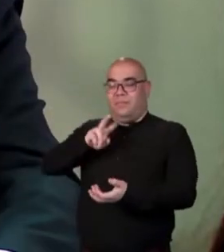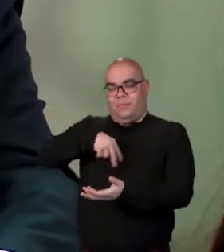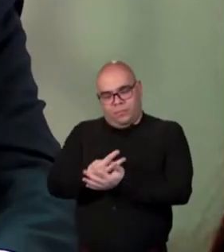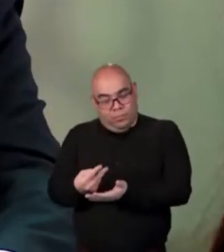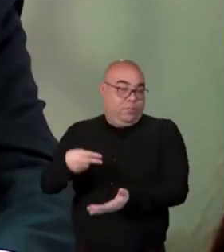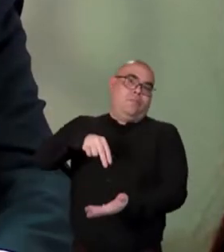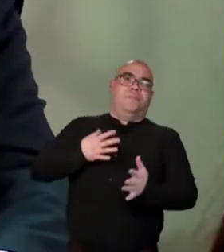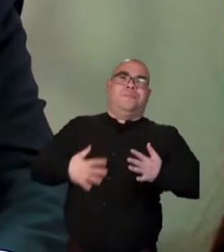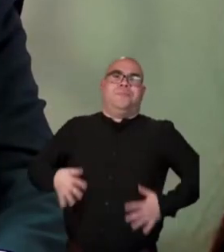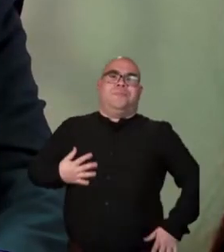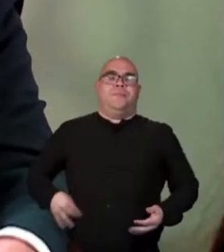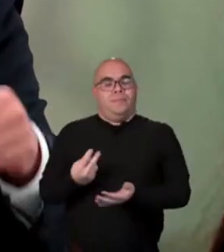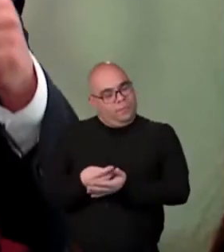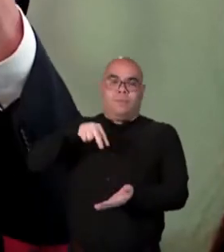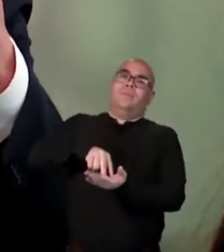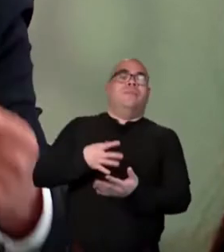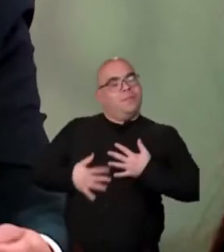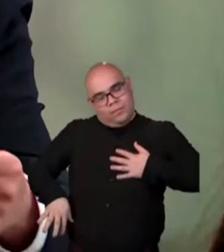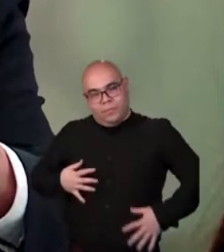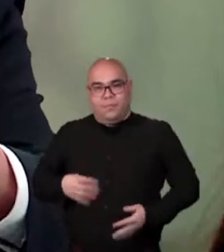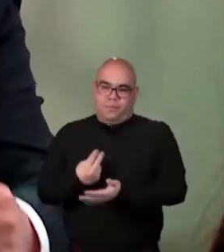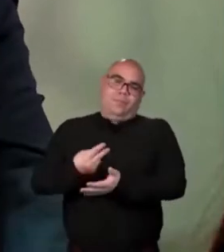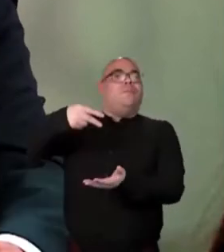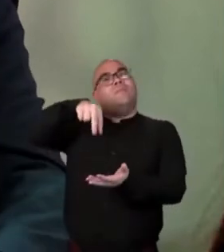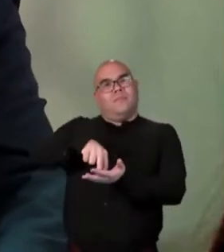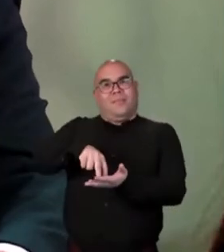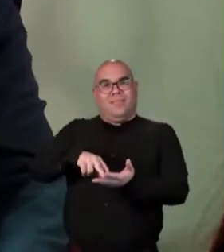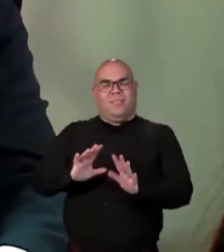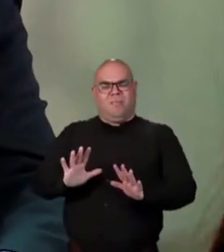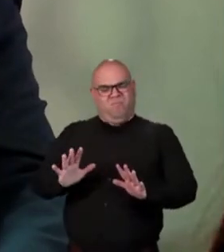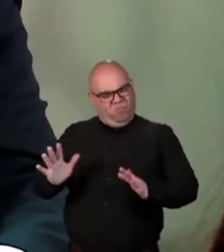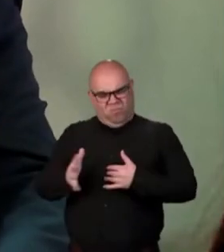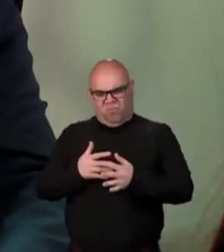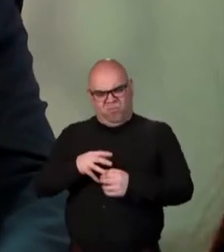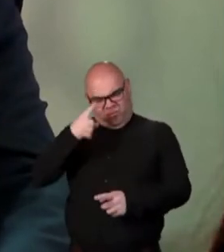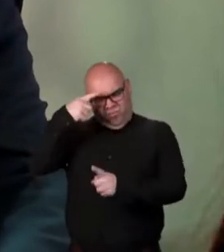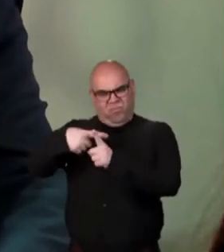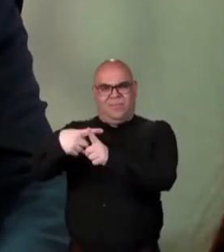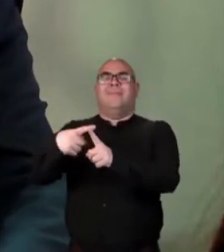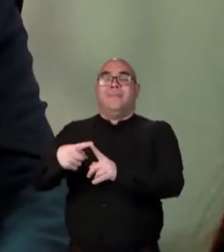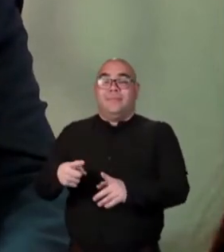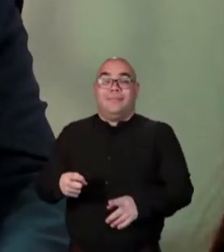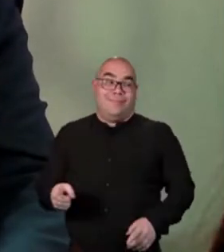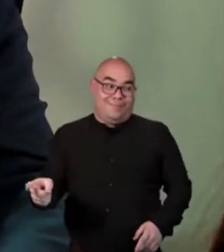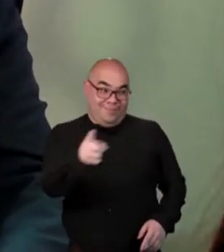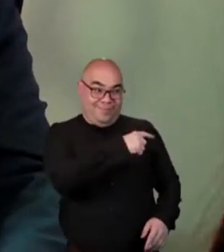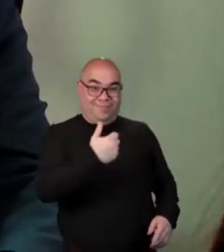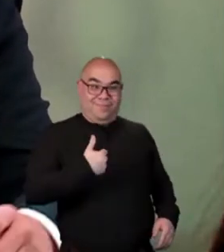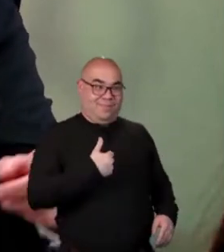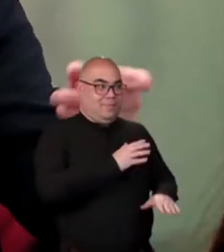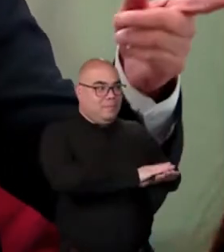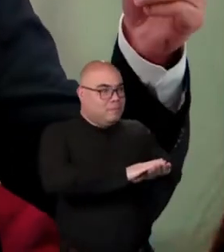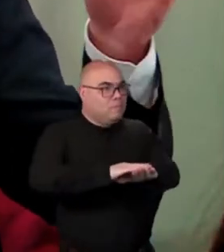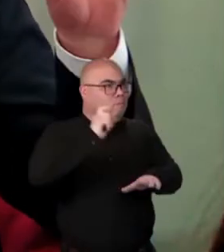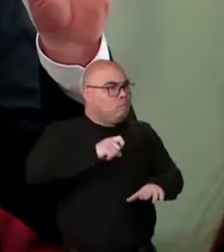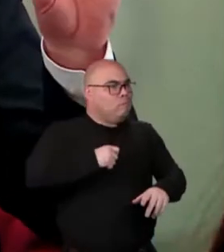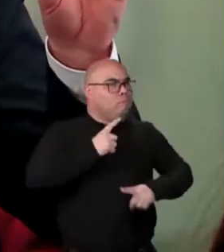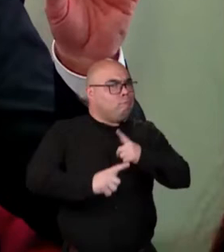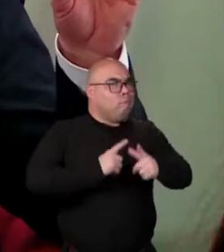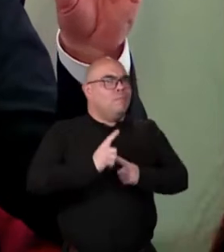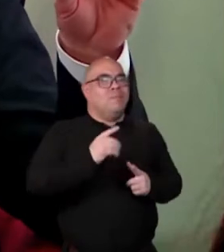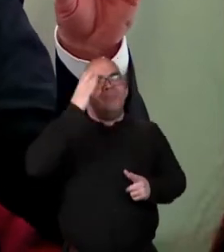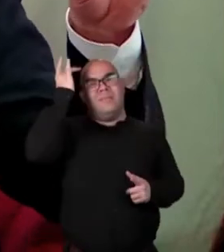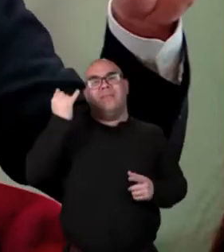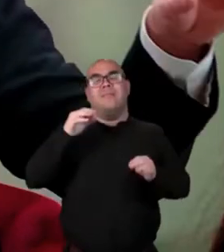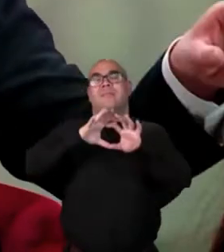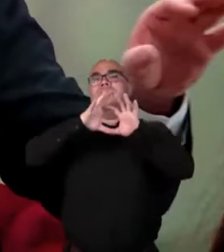nos para pero tenemos que todavía inyectarle mucho más a estos muchachos para que ellos indudablemente eso sea una constante porque lo que viene en el